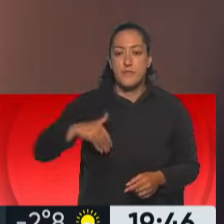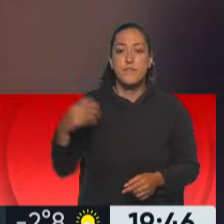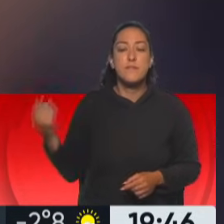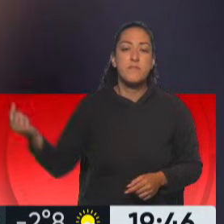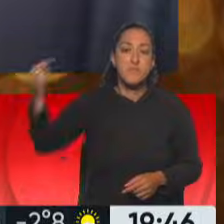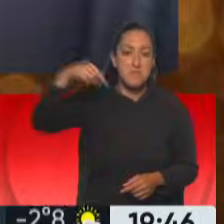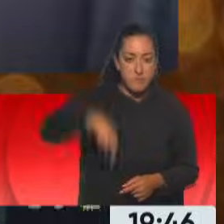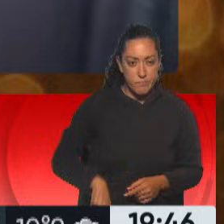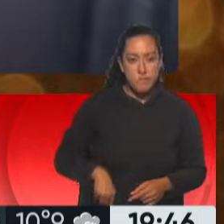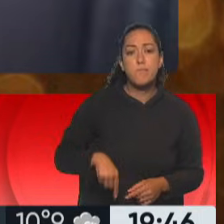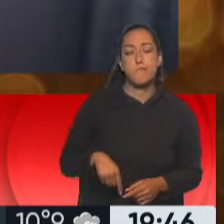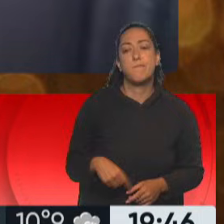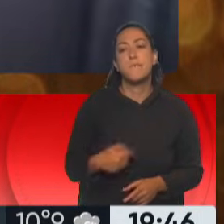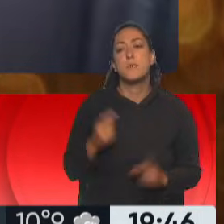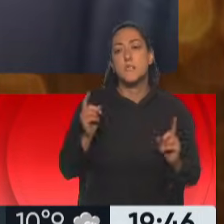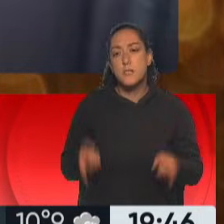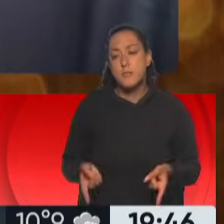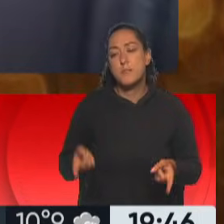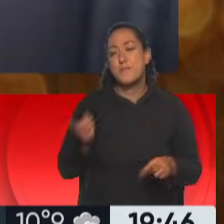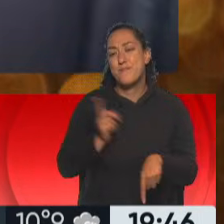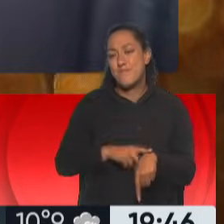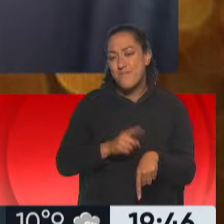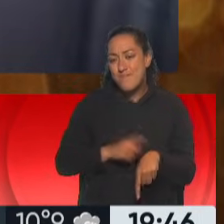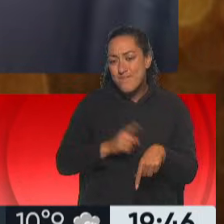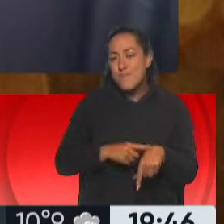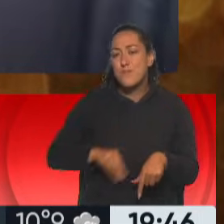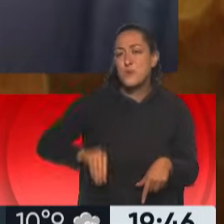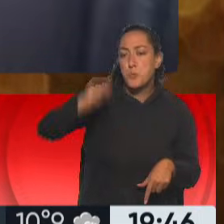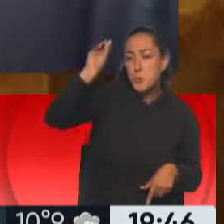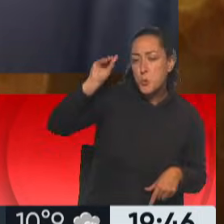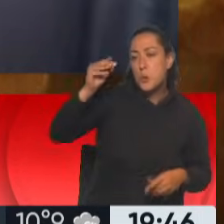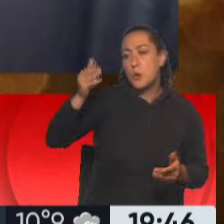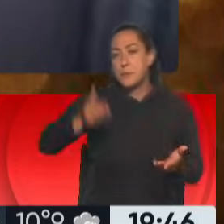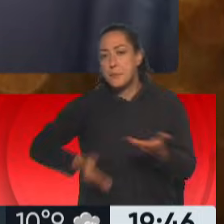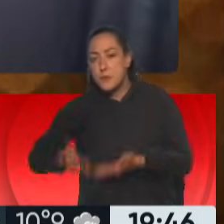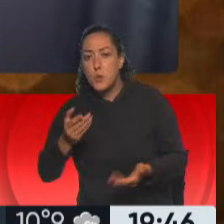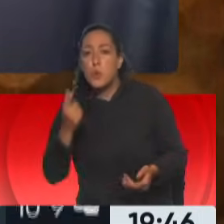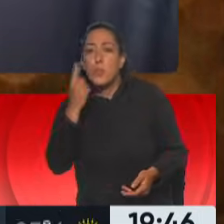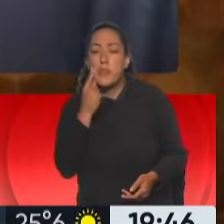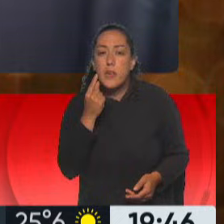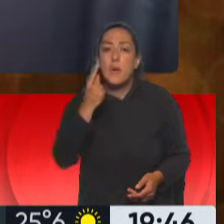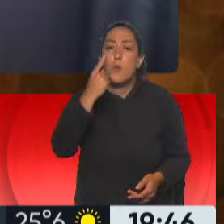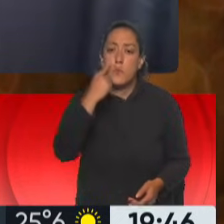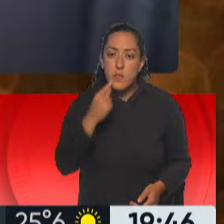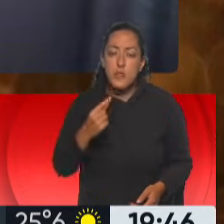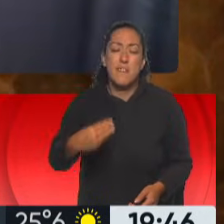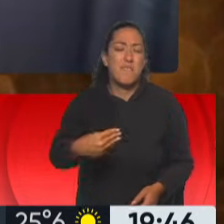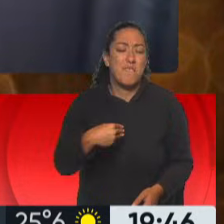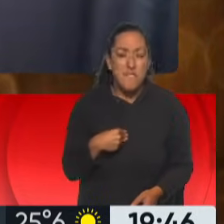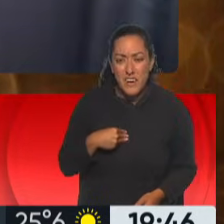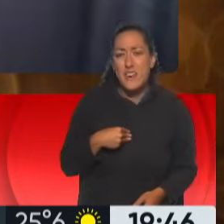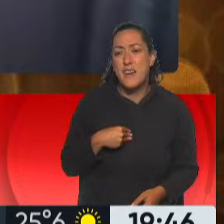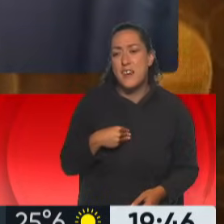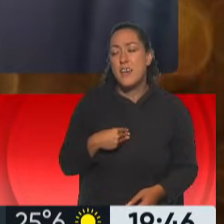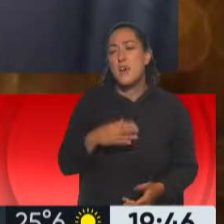y por supuesto que comparte momentos que tienen que ver con, bueno, a ver, un posteo que dice: un día a la vez, la fe más alta que nunca, feliz